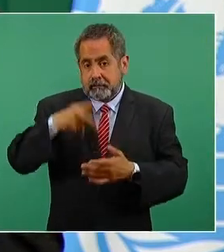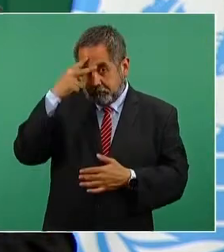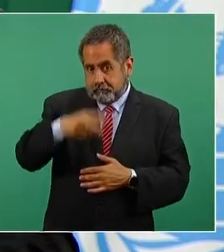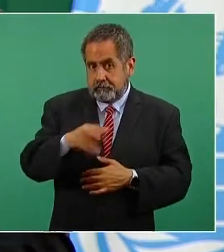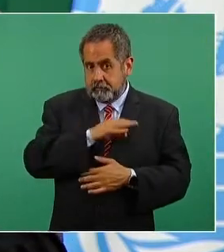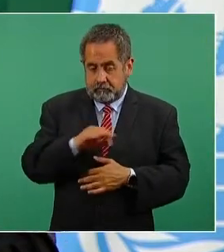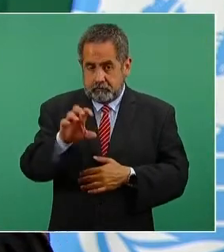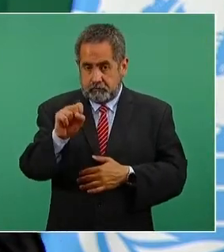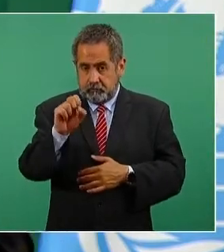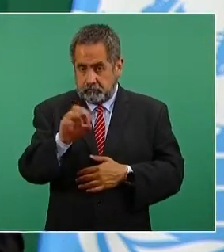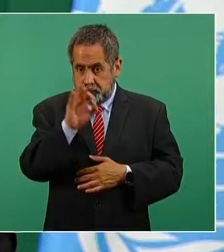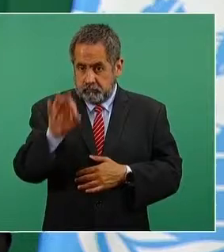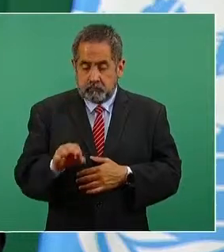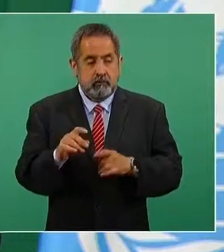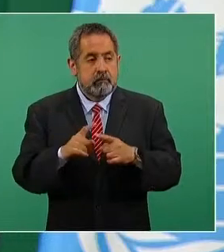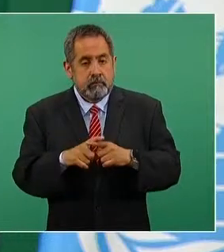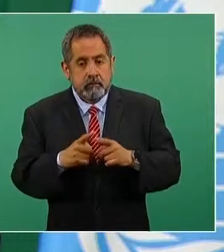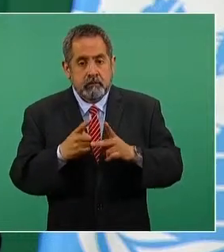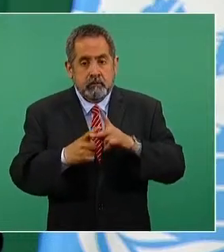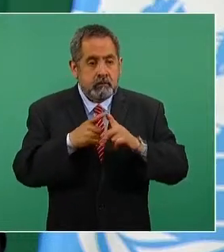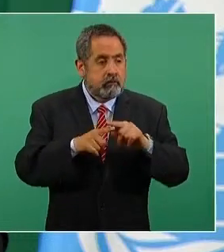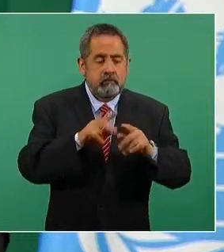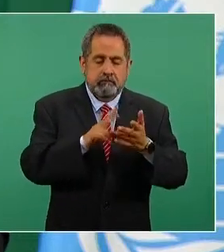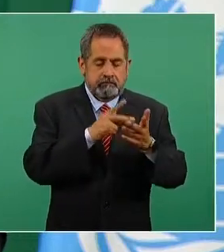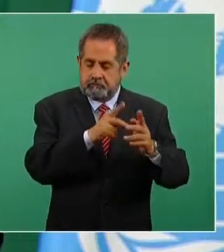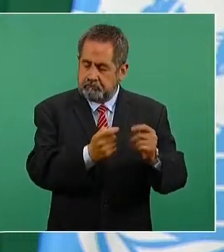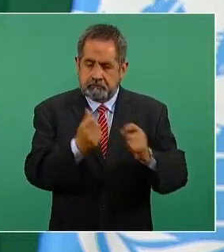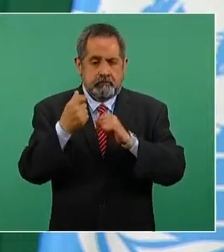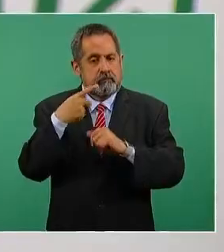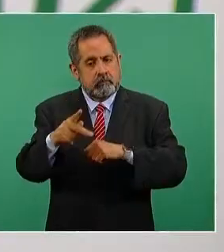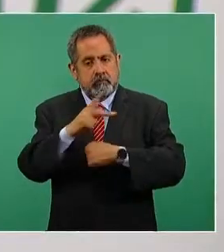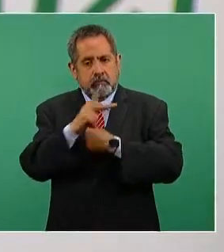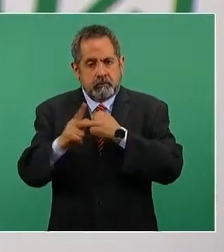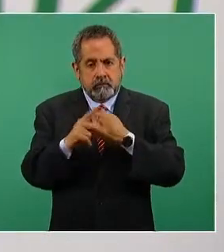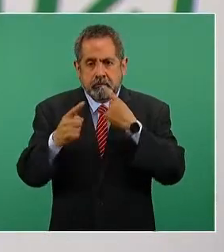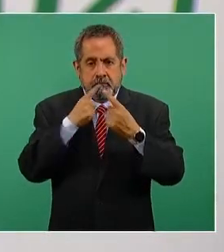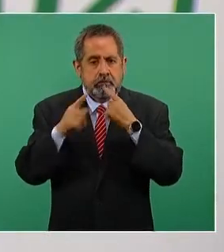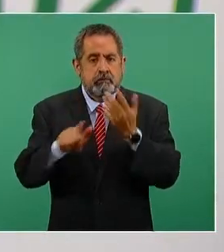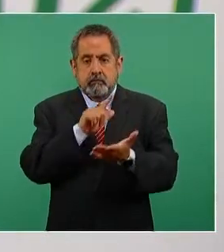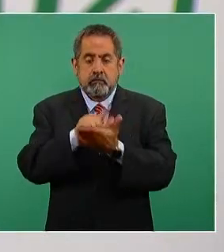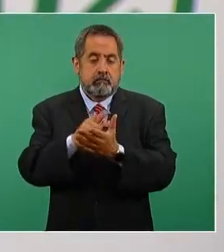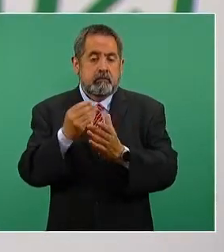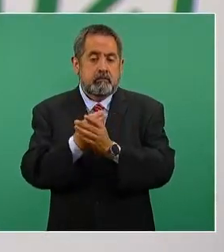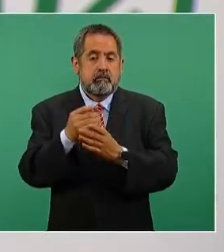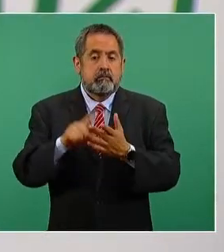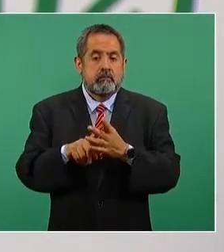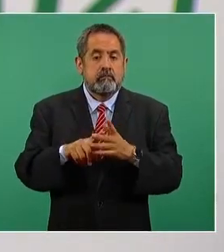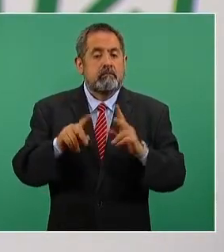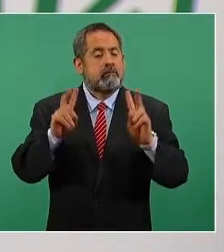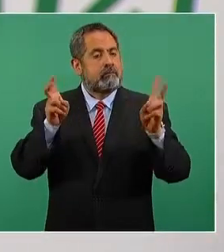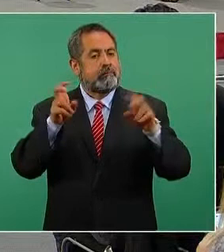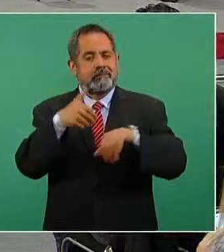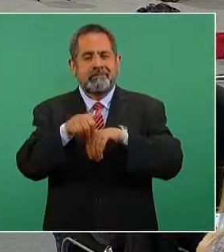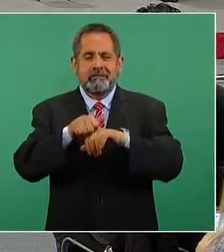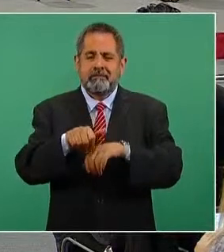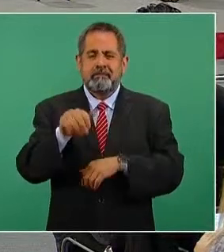alrededor del 60%. Entonces, están haciendo repatriaciones de acuerdo a una disposición legal que tienen que se llama Título